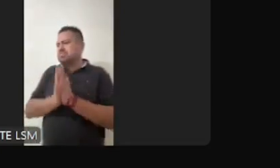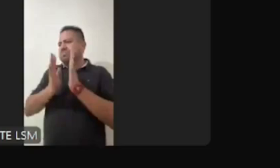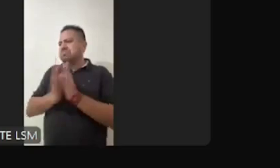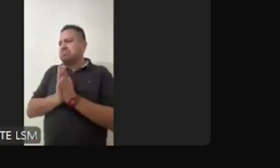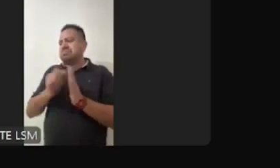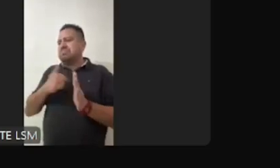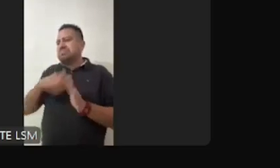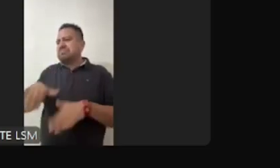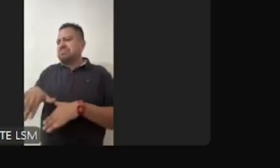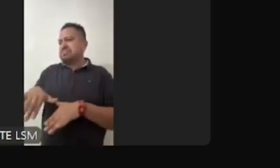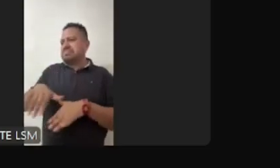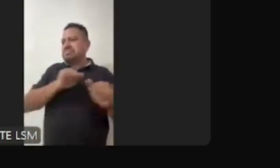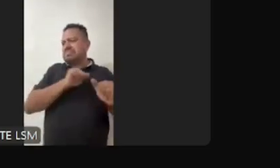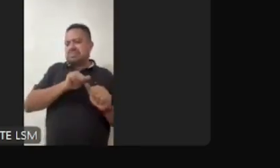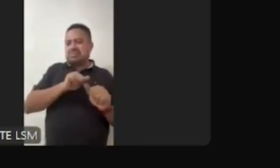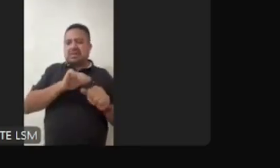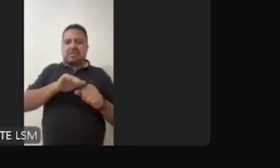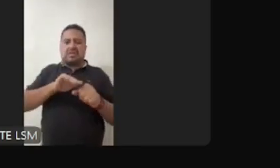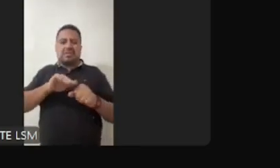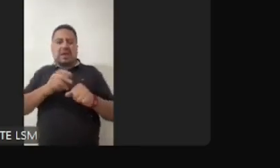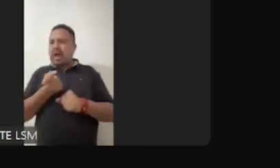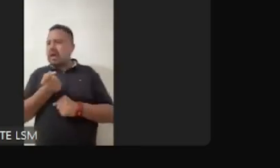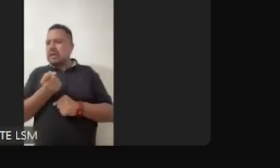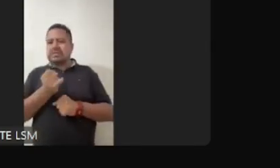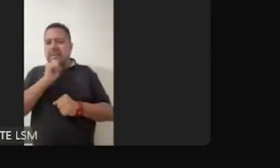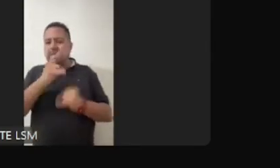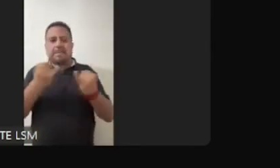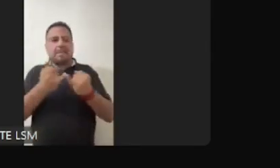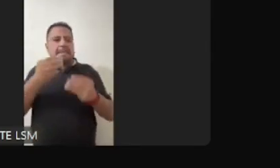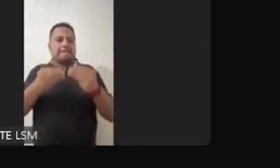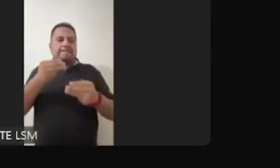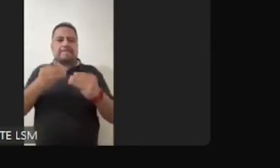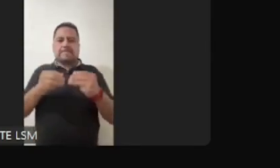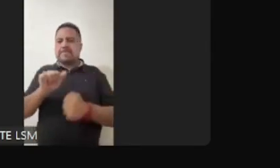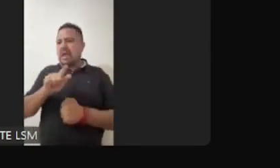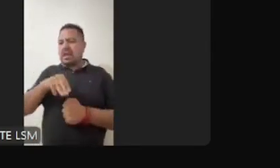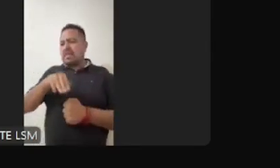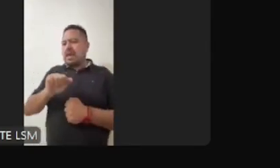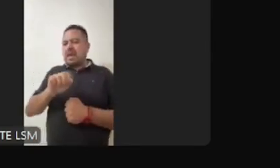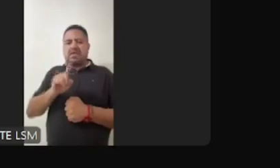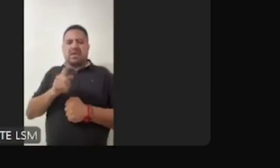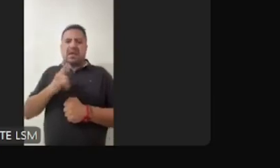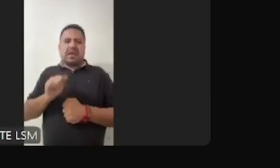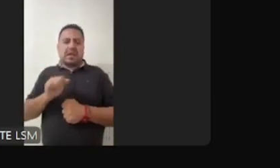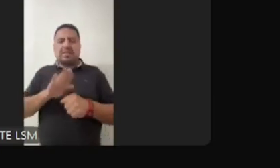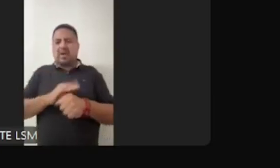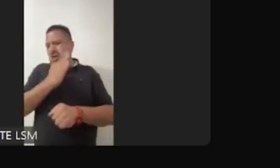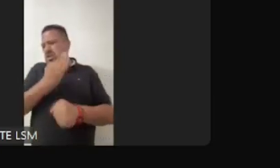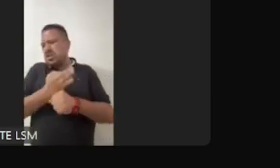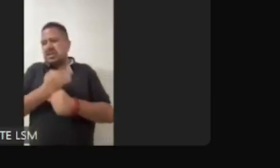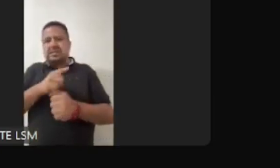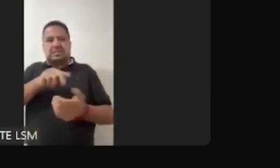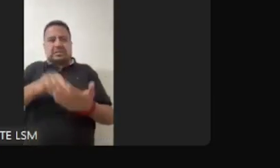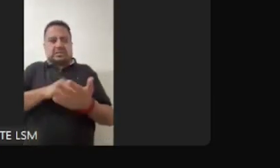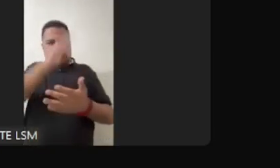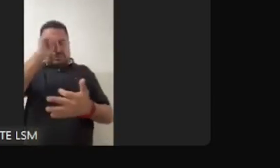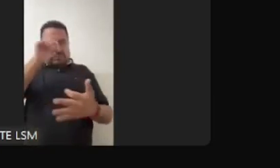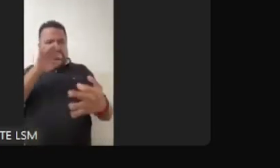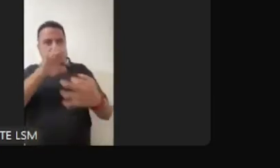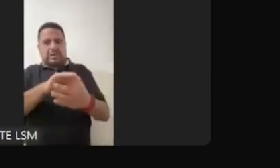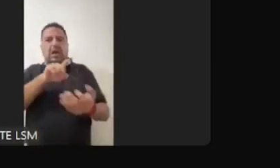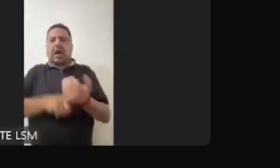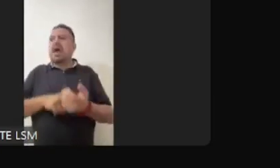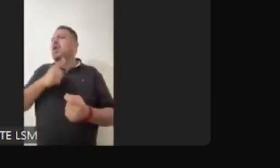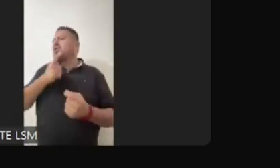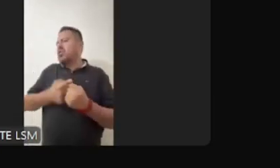deliberación y resolución Así como tampoco la magistrada almadelia Eugenio Alcaraz por tratarse de laudos donde